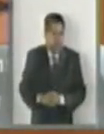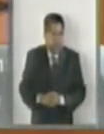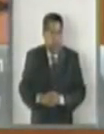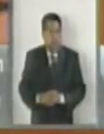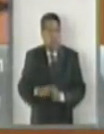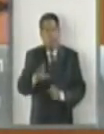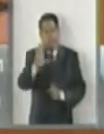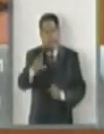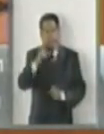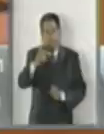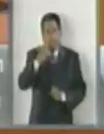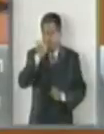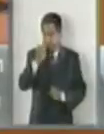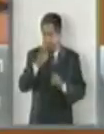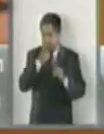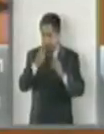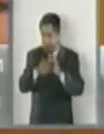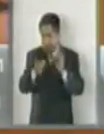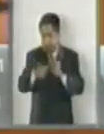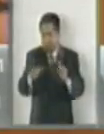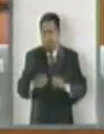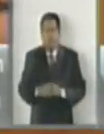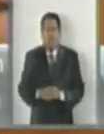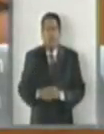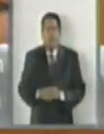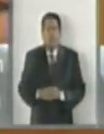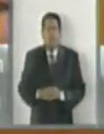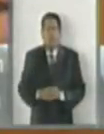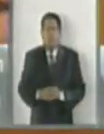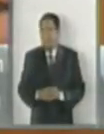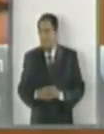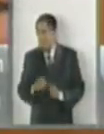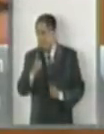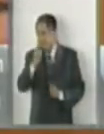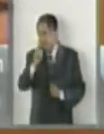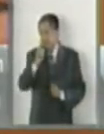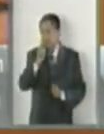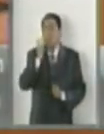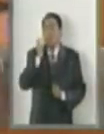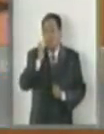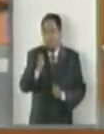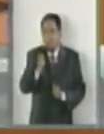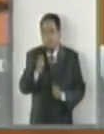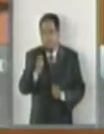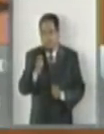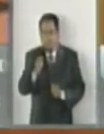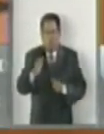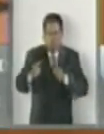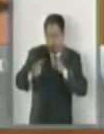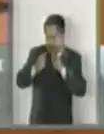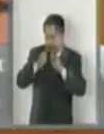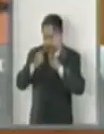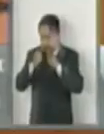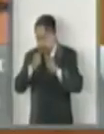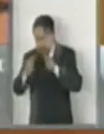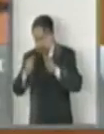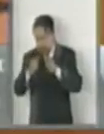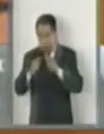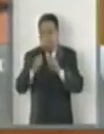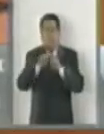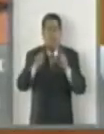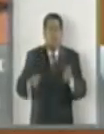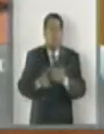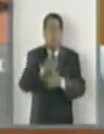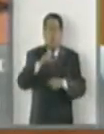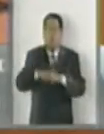Particularmente quisiera referirme a la importancia que tendrá toda la discusión del Sistema